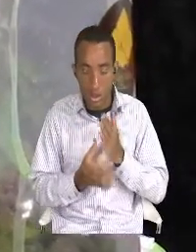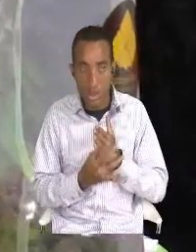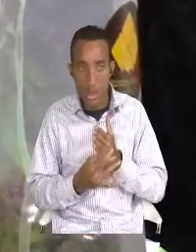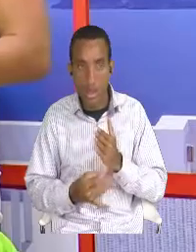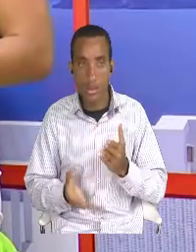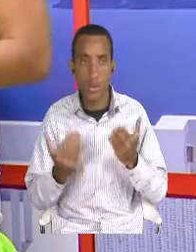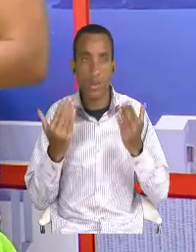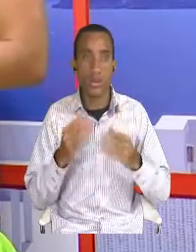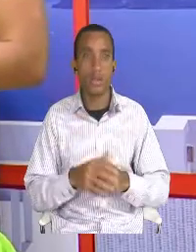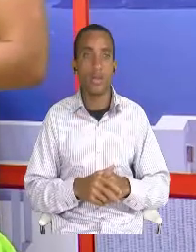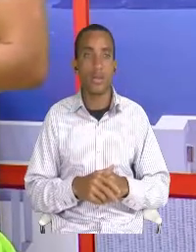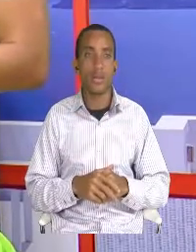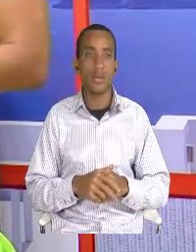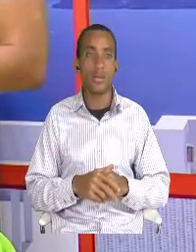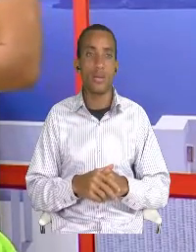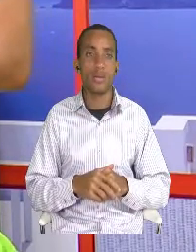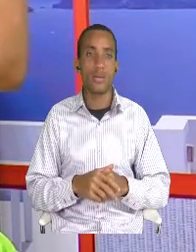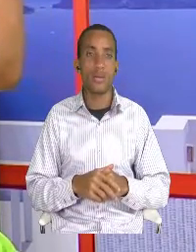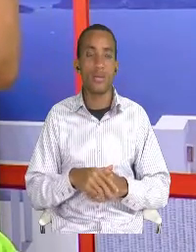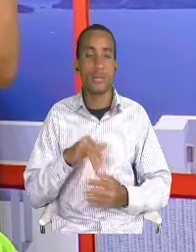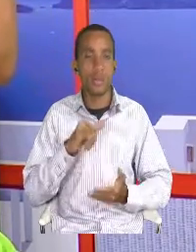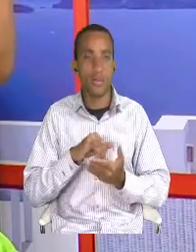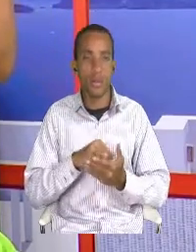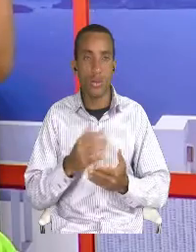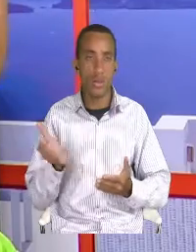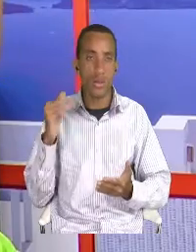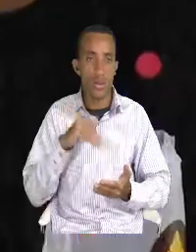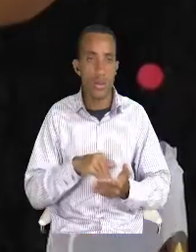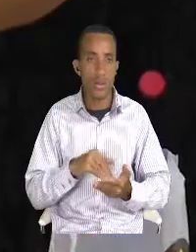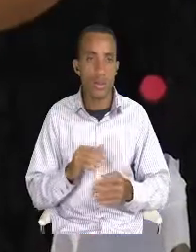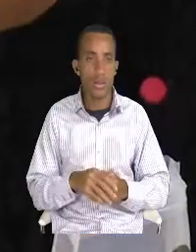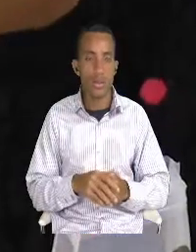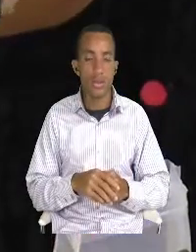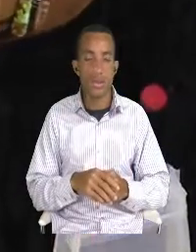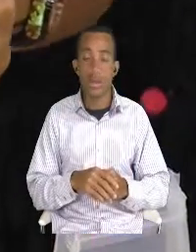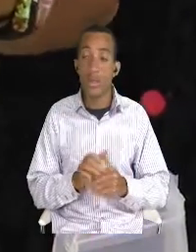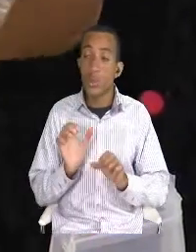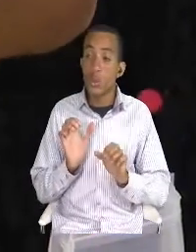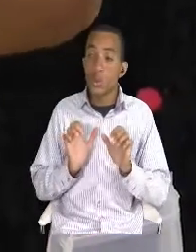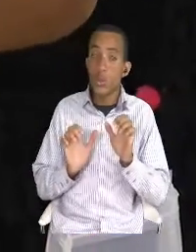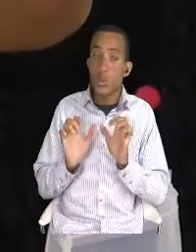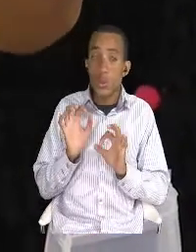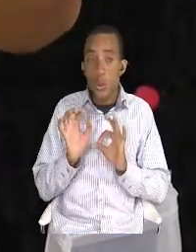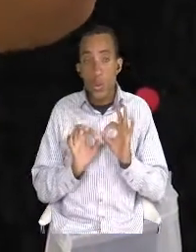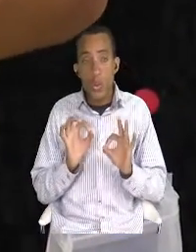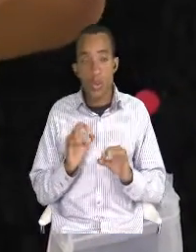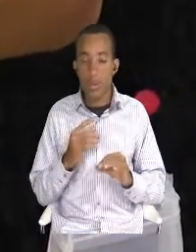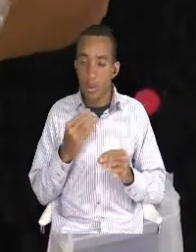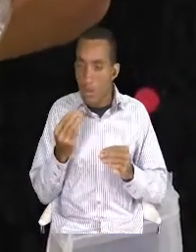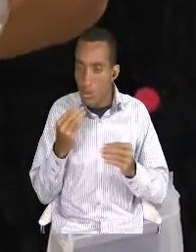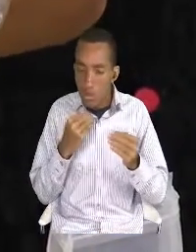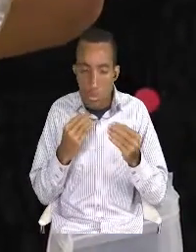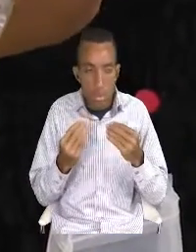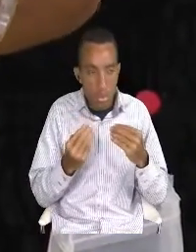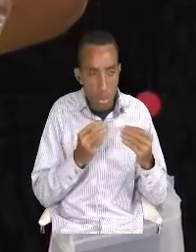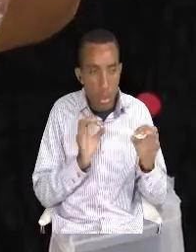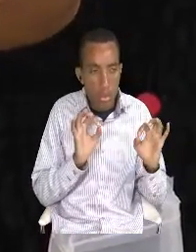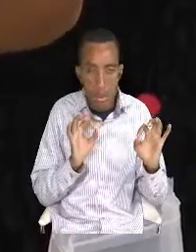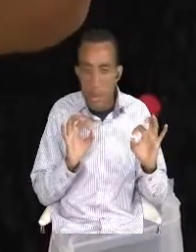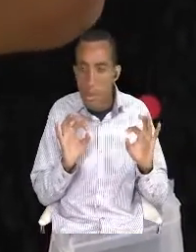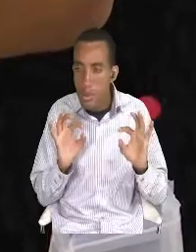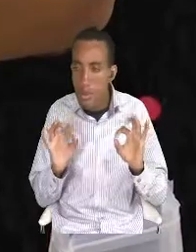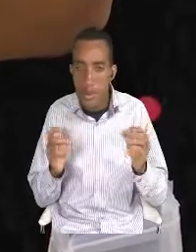necesitamos. Por lo mismo vuelvo y digo, no es hacer dieta, es tratar de comer balanceadamente de todos los alimentos para poder suplir todas